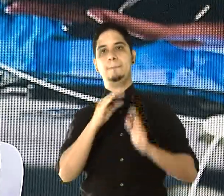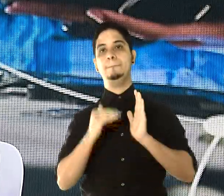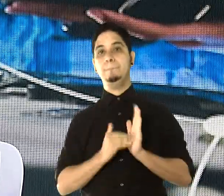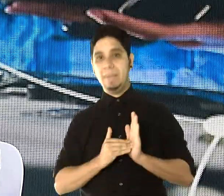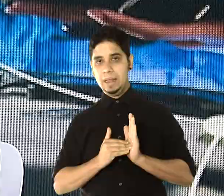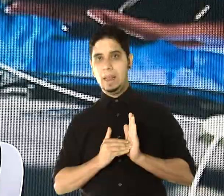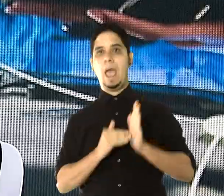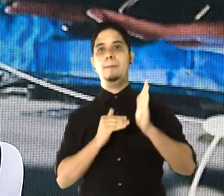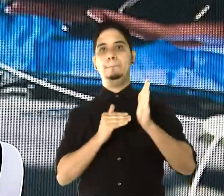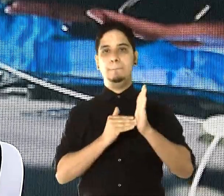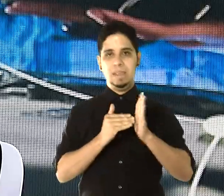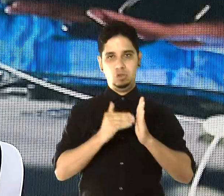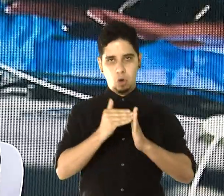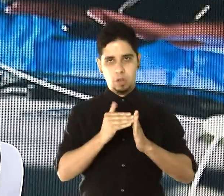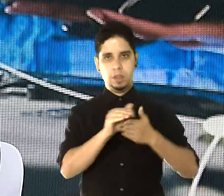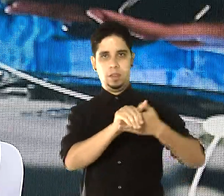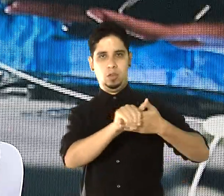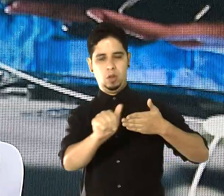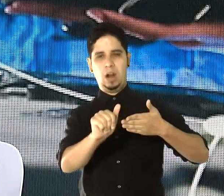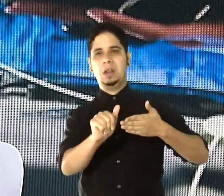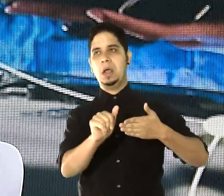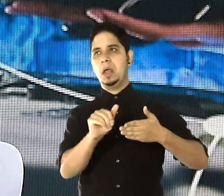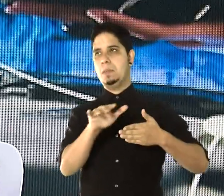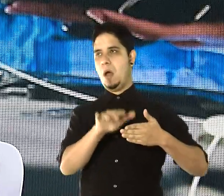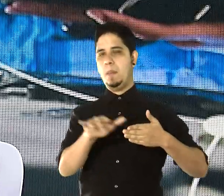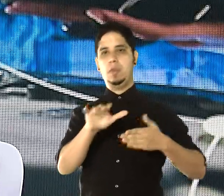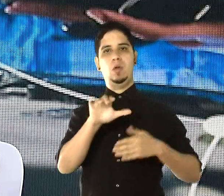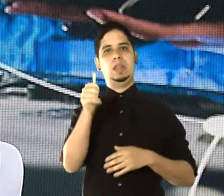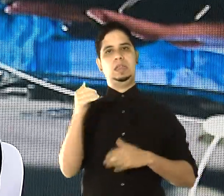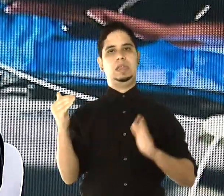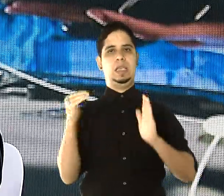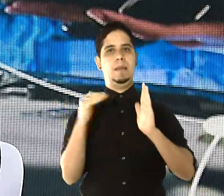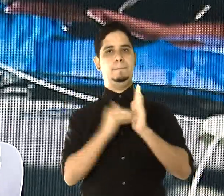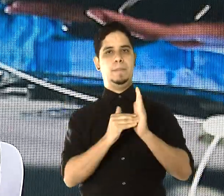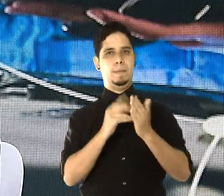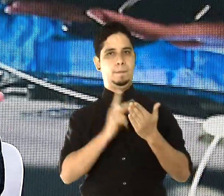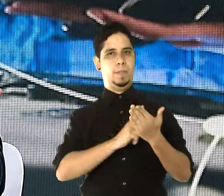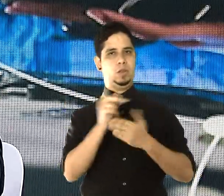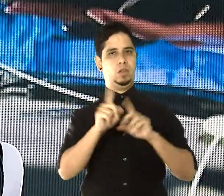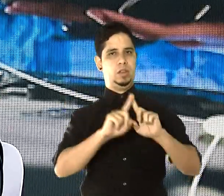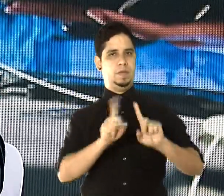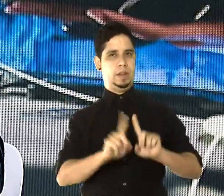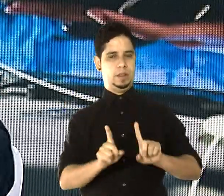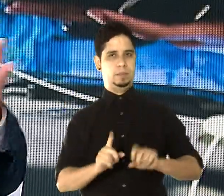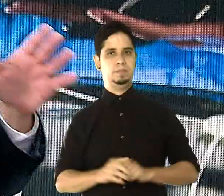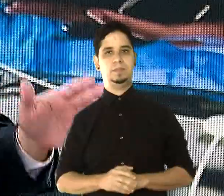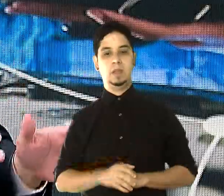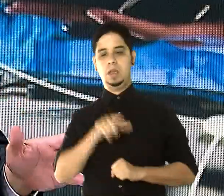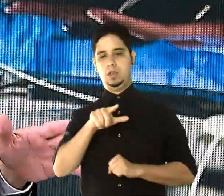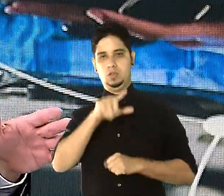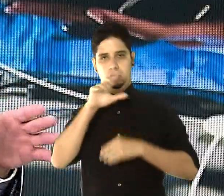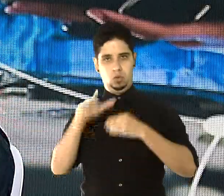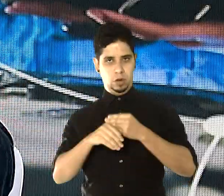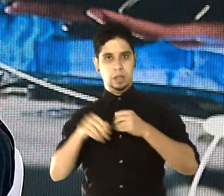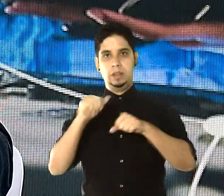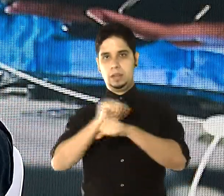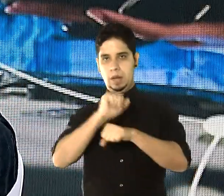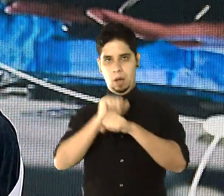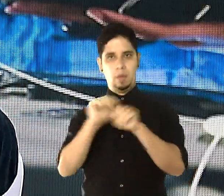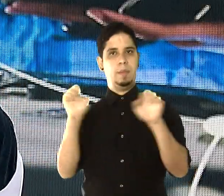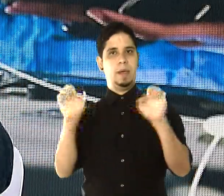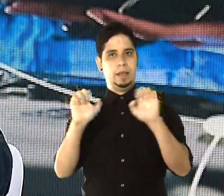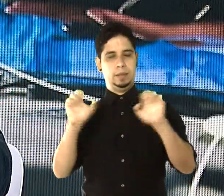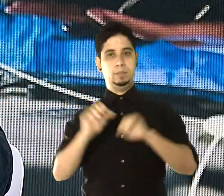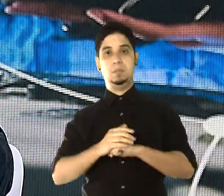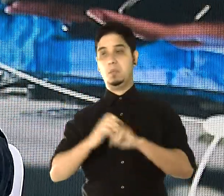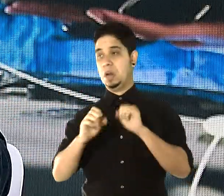de dólares en un poco más de 10,000 proyectos. Eso incluye trabajos de emergencia. Si